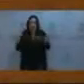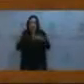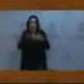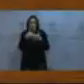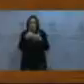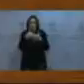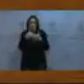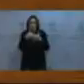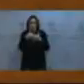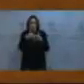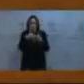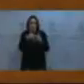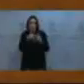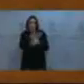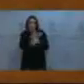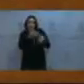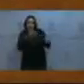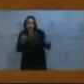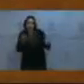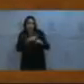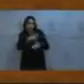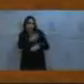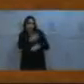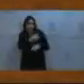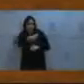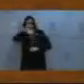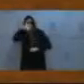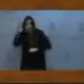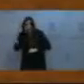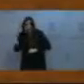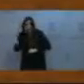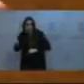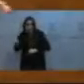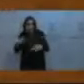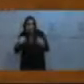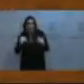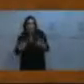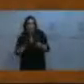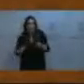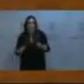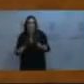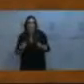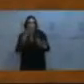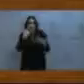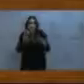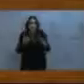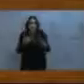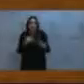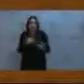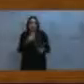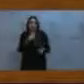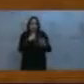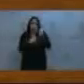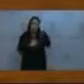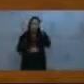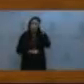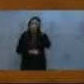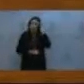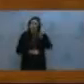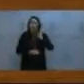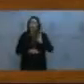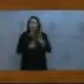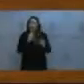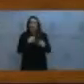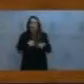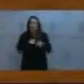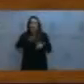ideal que los demás sufrimos, ideal para ustedes. Mire una cosa que le digo, es que claro, es gracioso. Dice que si somos pesimistas,